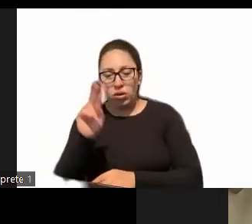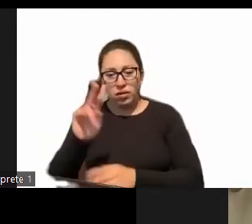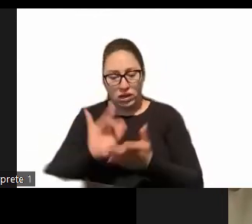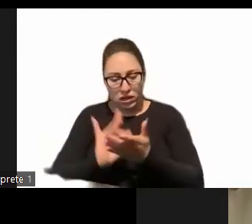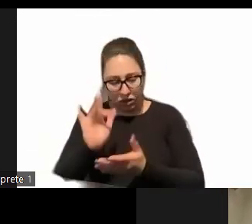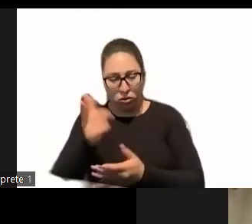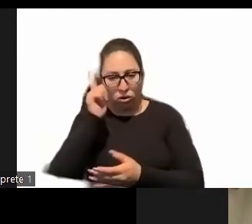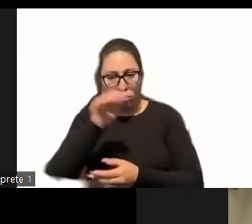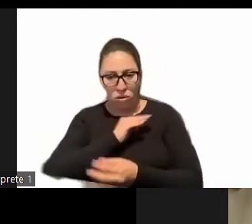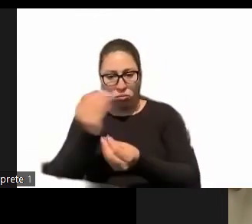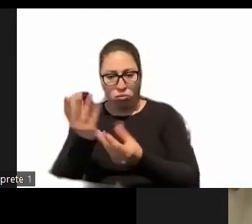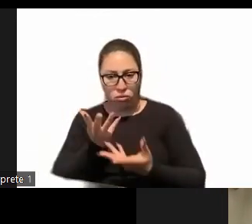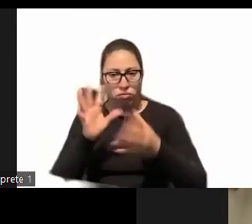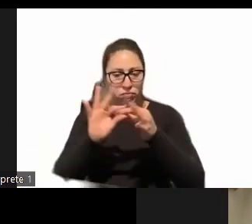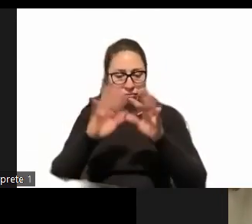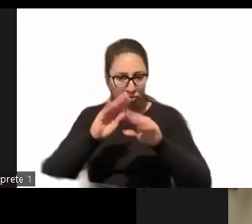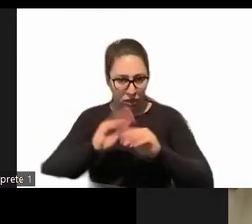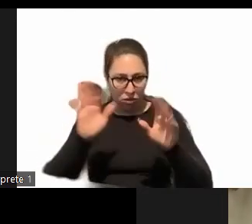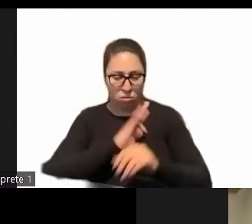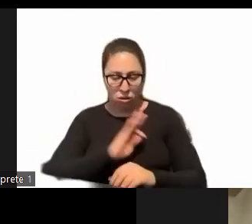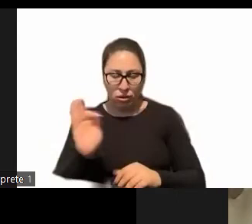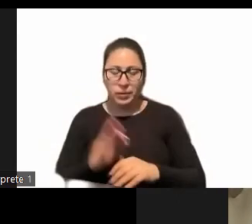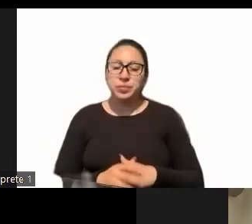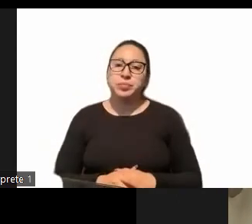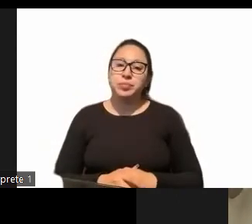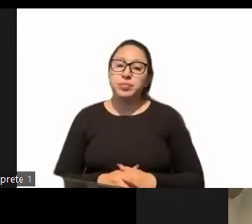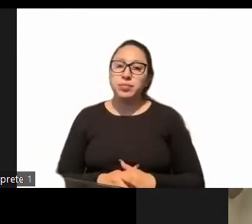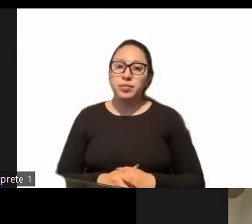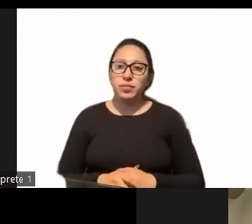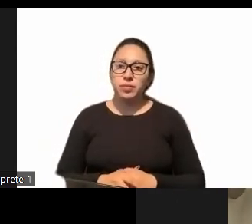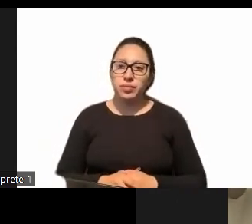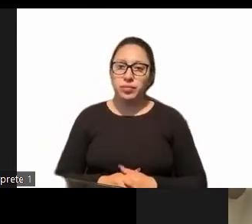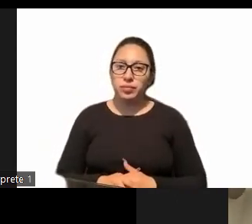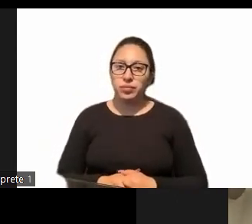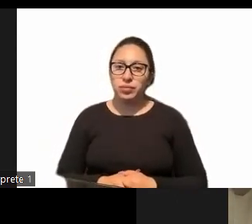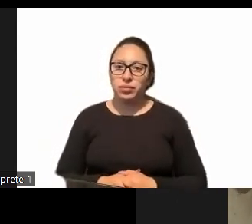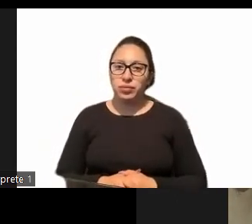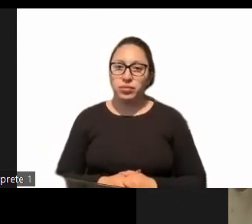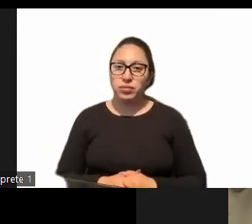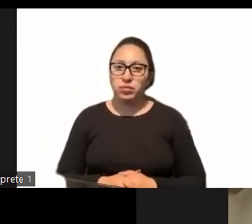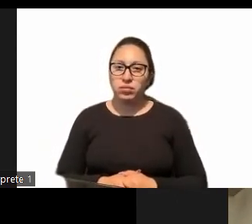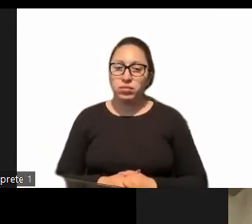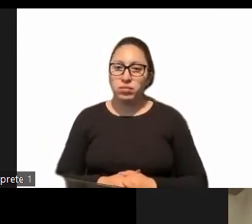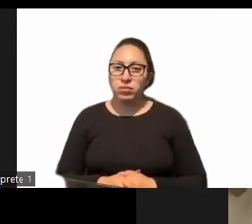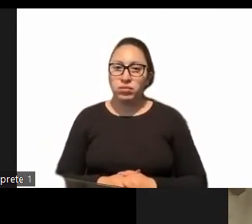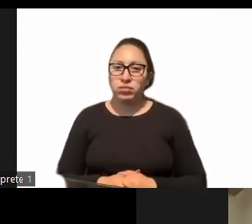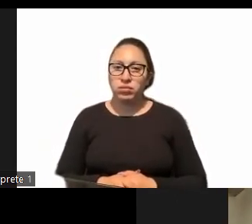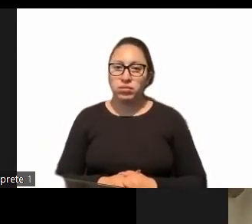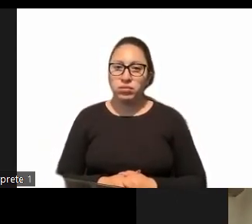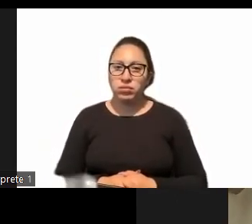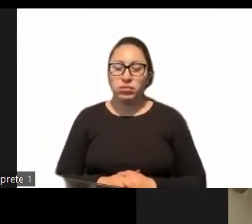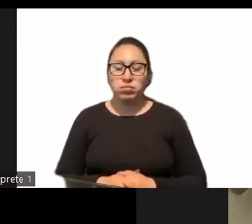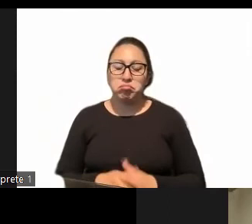me pudiera ilustrar. Por otro lado, pues no es cierto que casualmente no se me favorezca